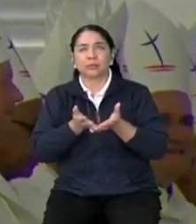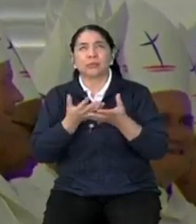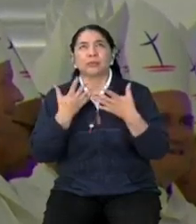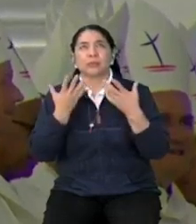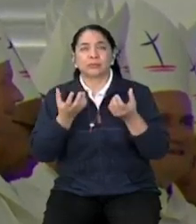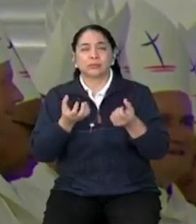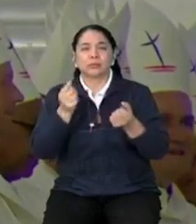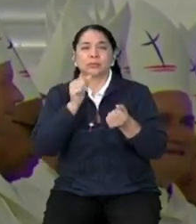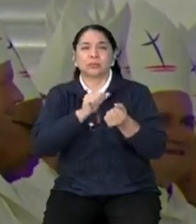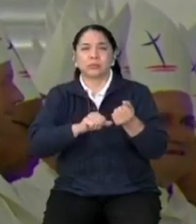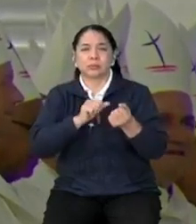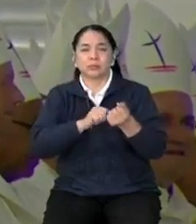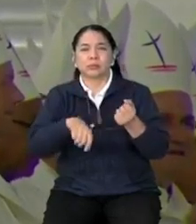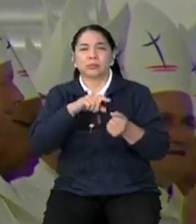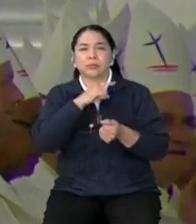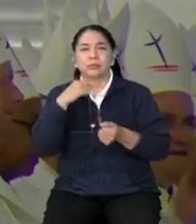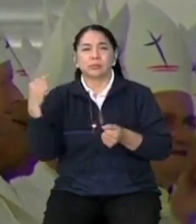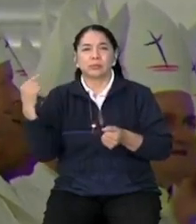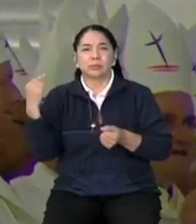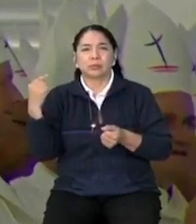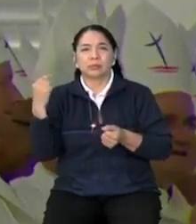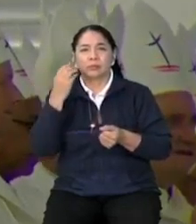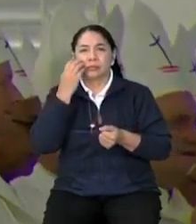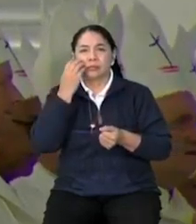queridos hermanos sacerdotes